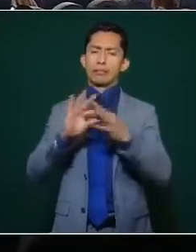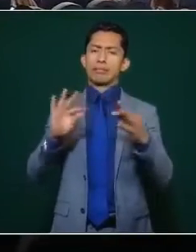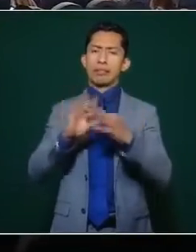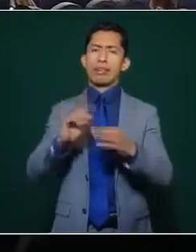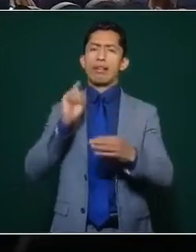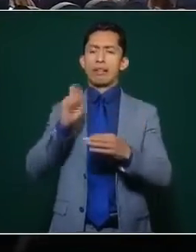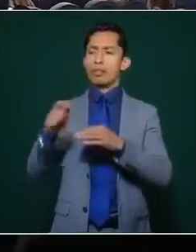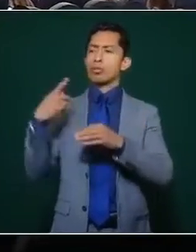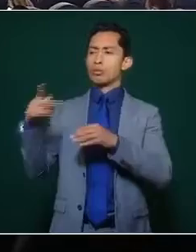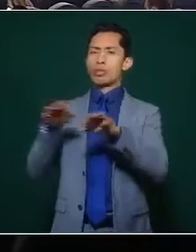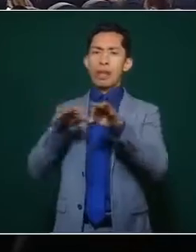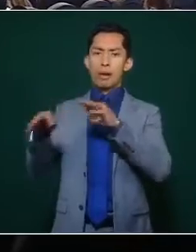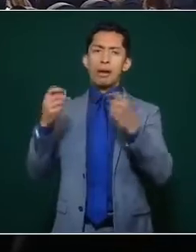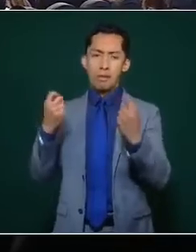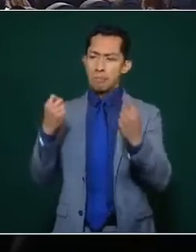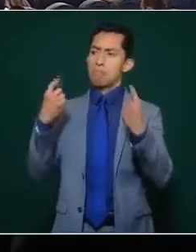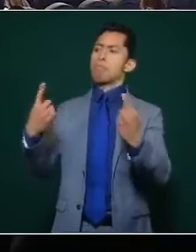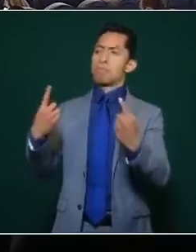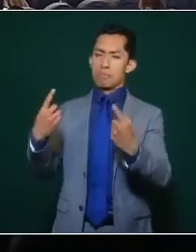el gobernador